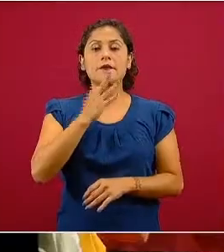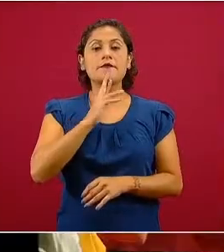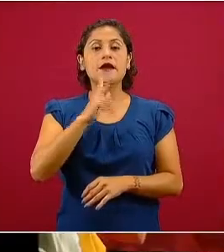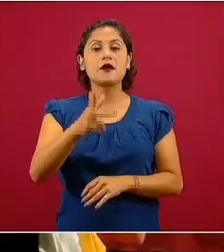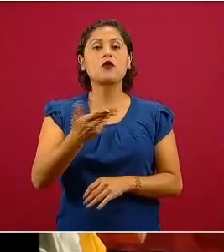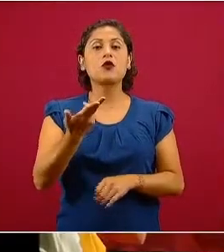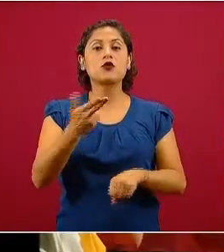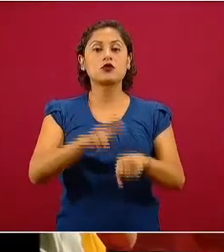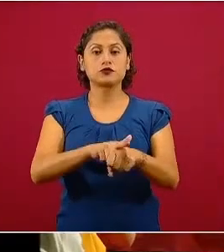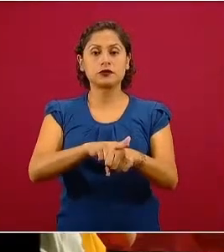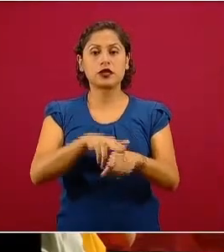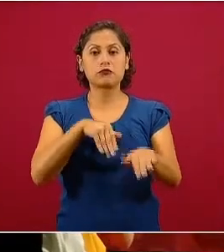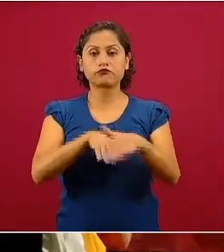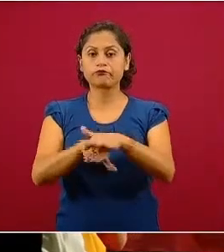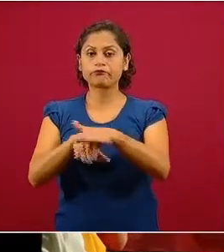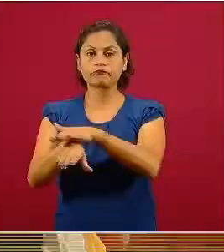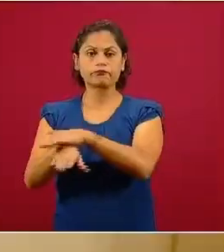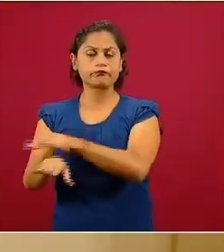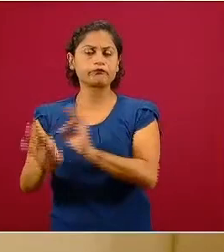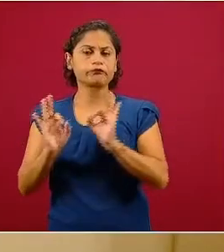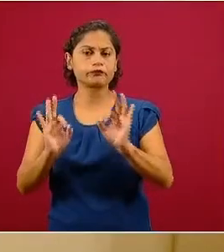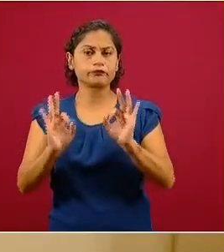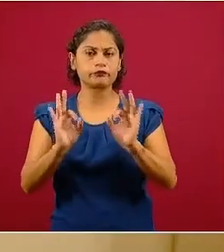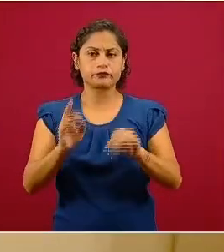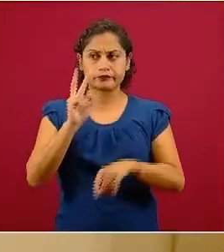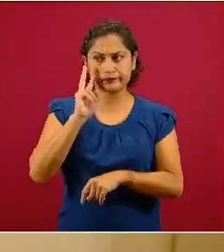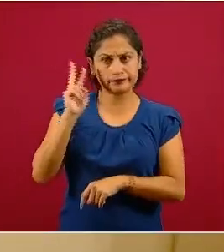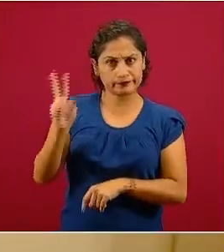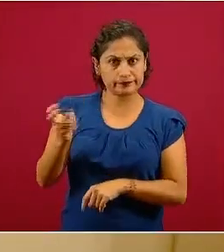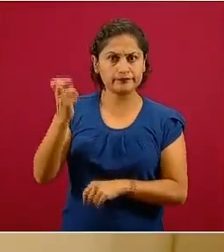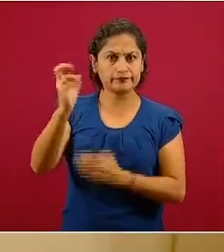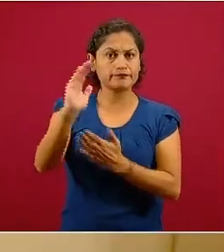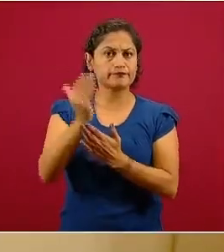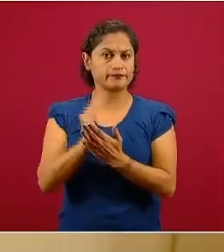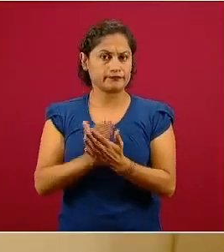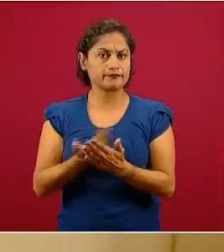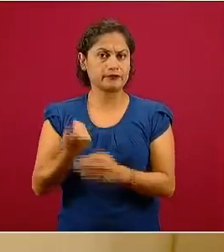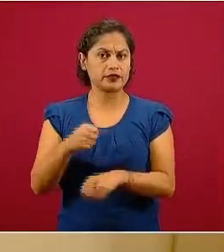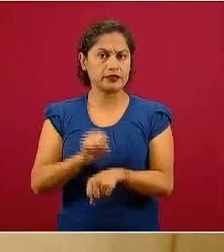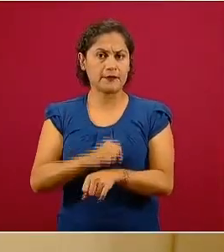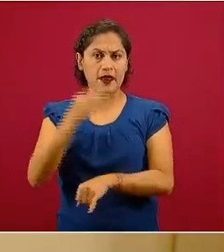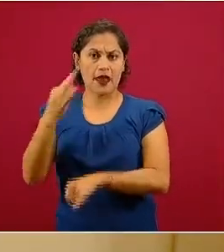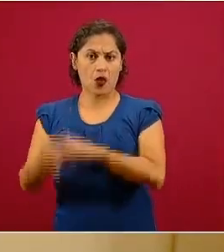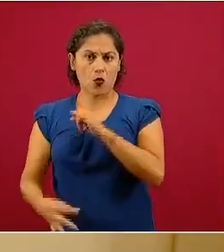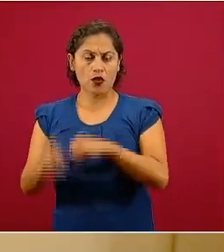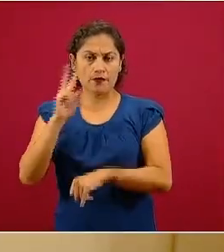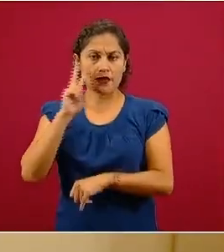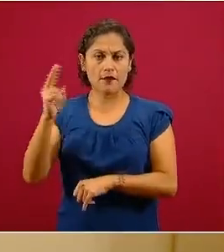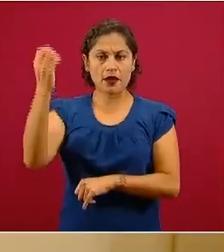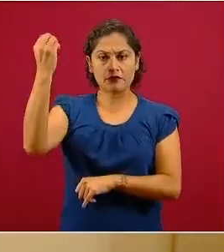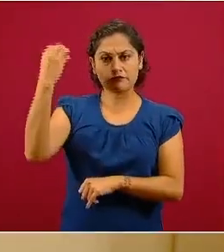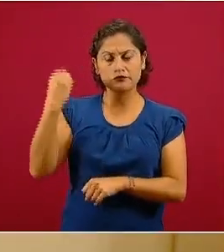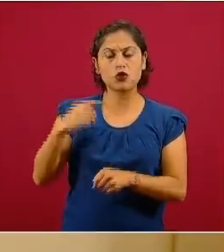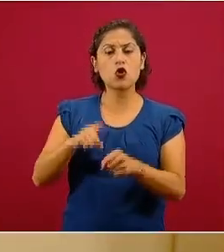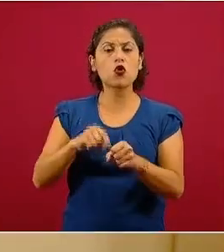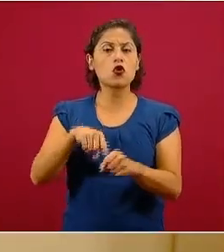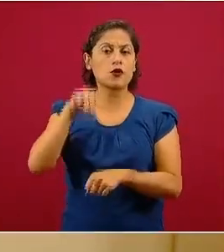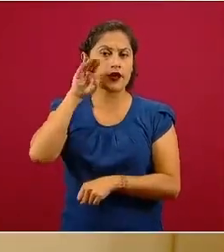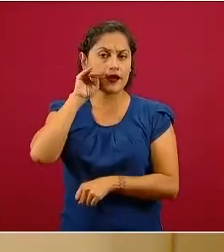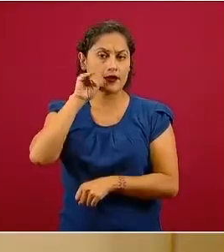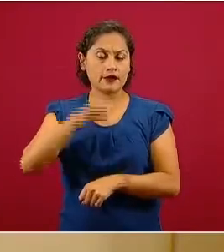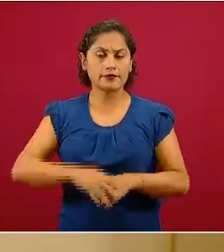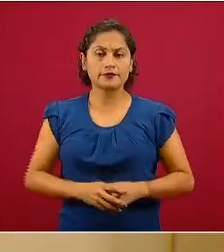de hospital, como lo podemos ver en los indicadores, con disminución inclusive en la última semana, está en semáforo de riesgo naranja. Veamos la